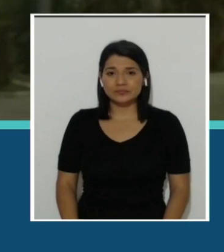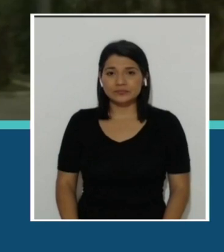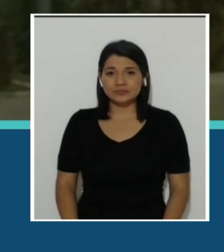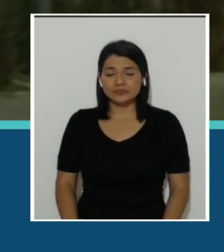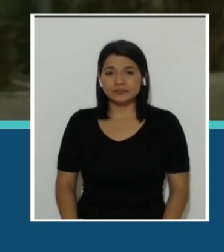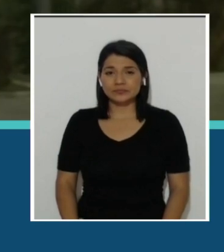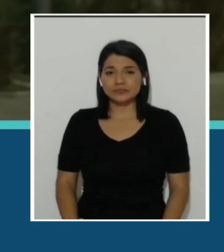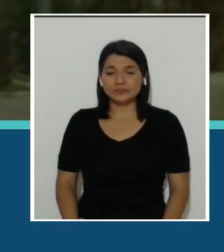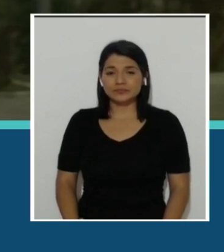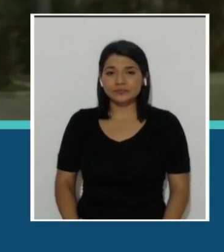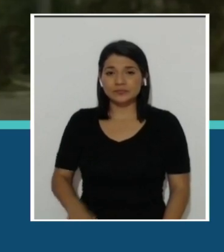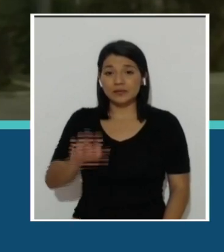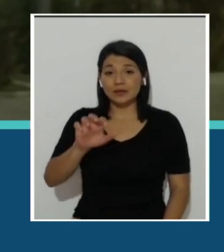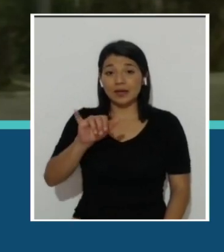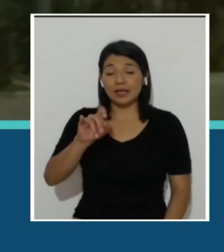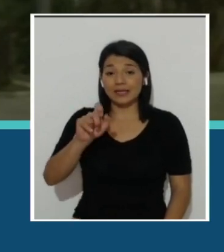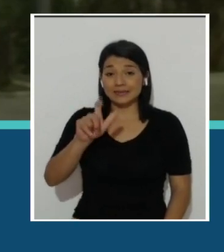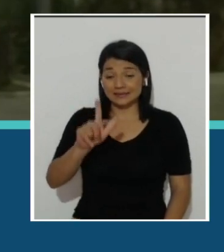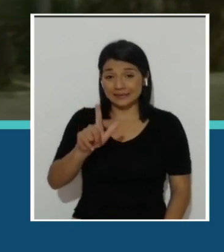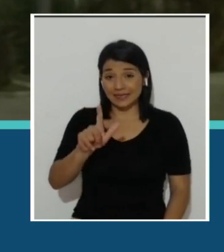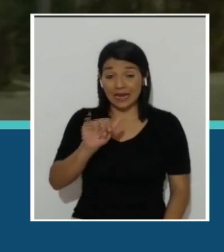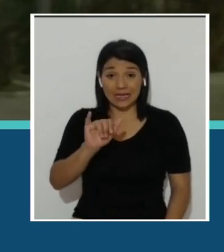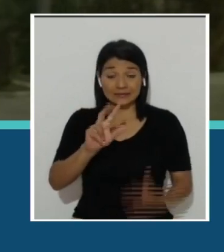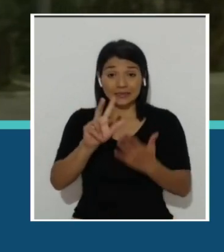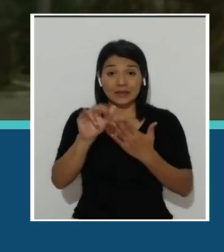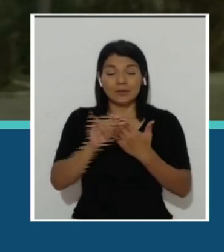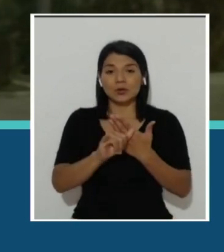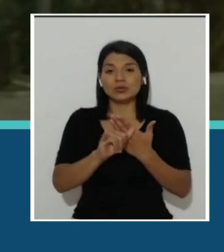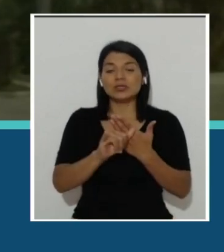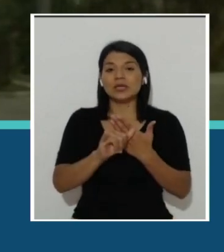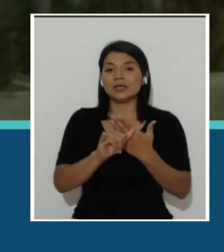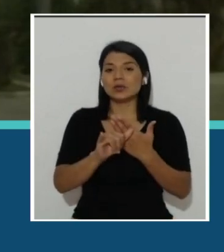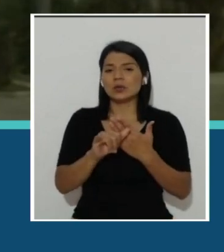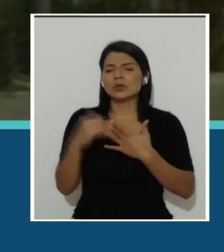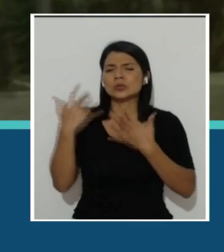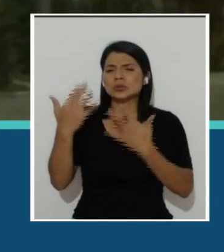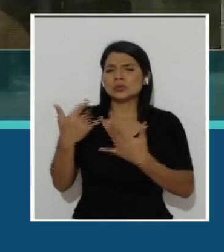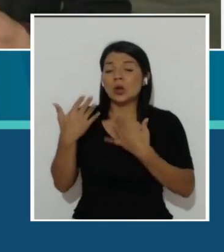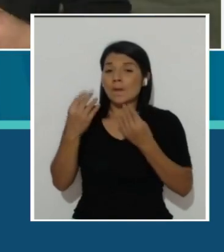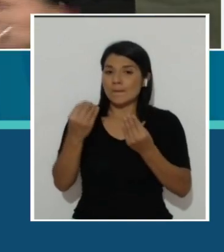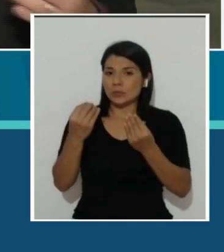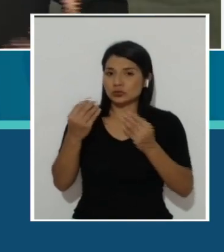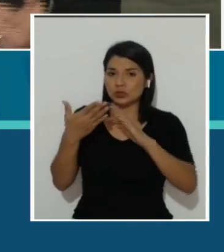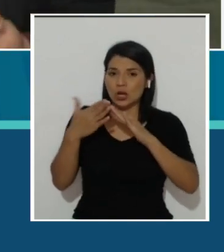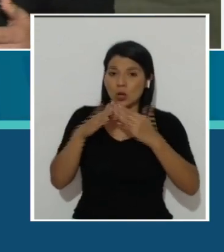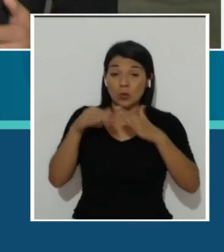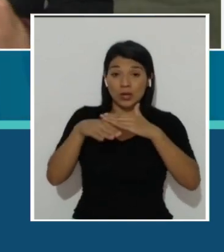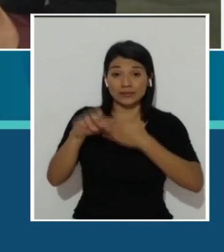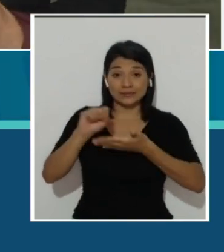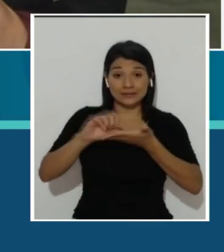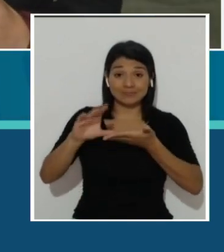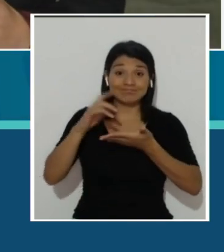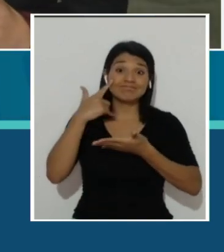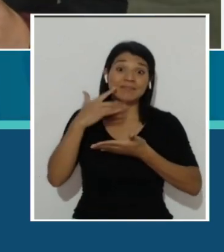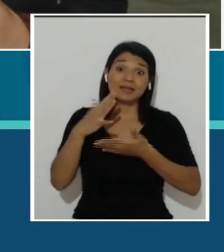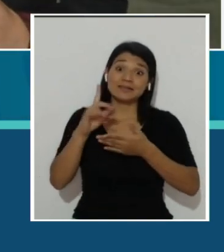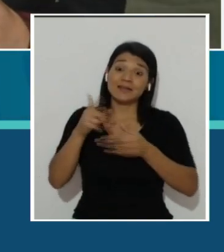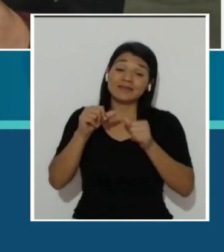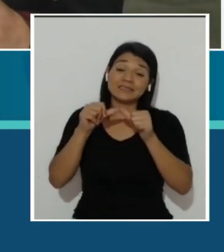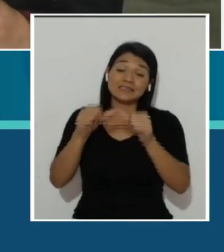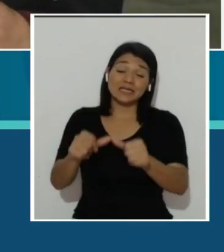Eisel, este proyecto que ha esperado mucho la comunidad de San Carlos parece que va a tener que seguir esperando porque le dieron 3 semanas al